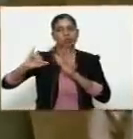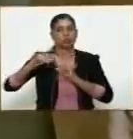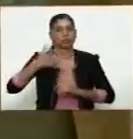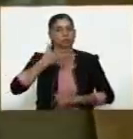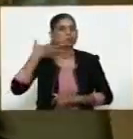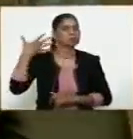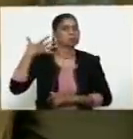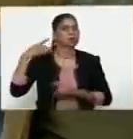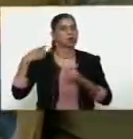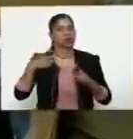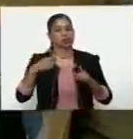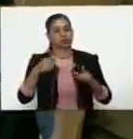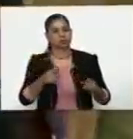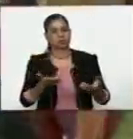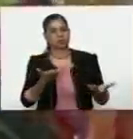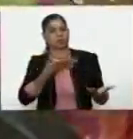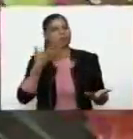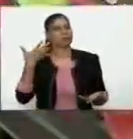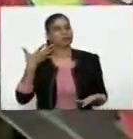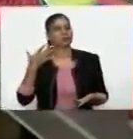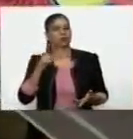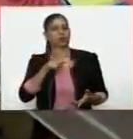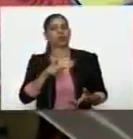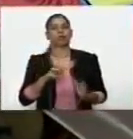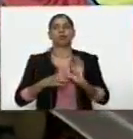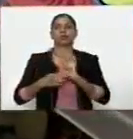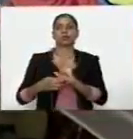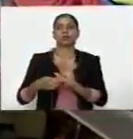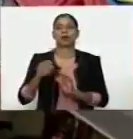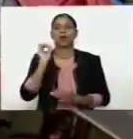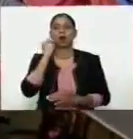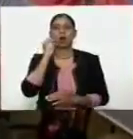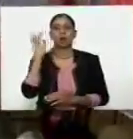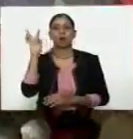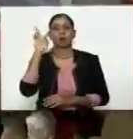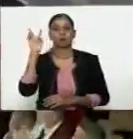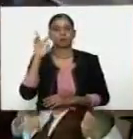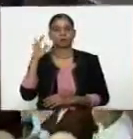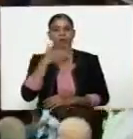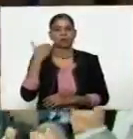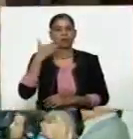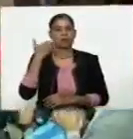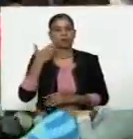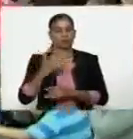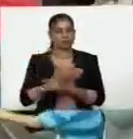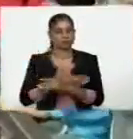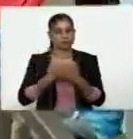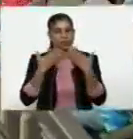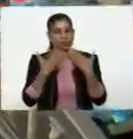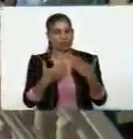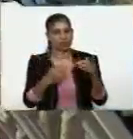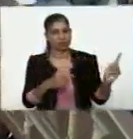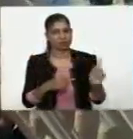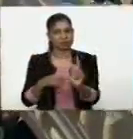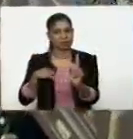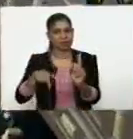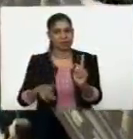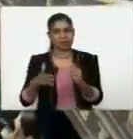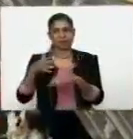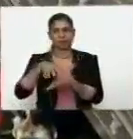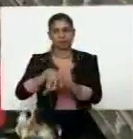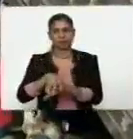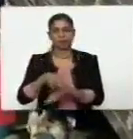orgullosos de ti, sentimos que representas lo mejor de la juventud venezolana y agradecemos que estás acá entre